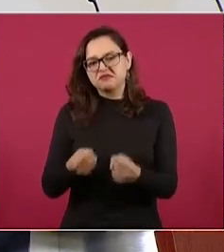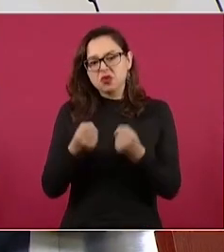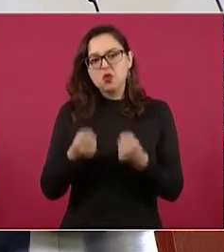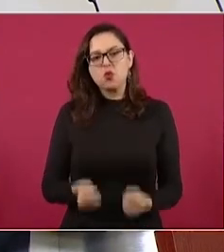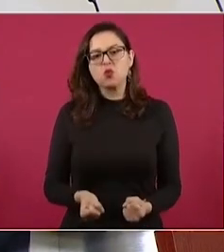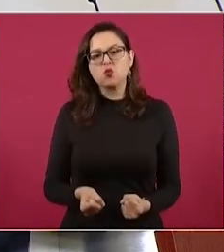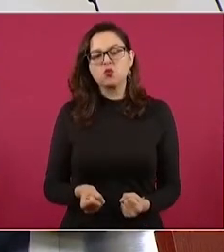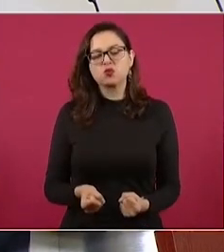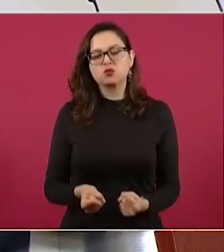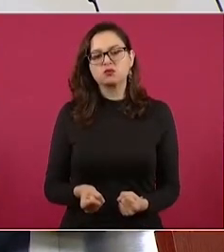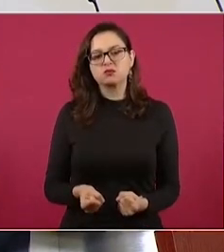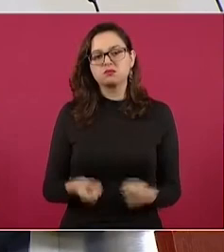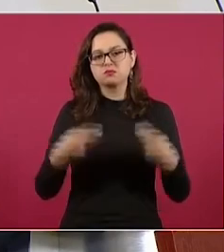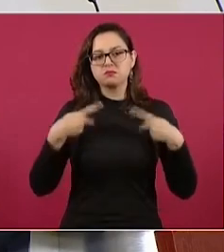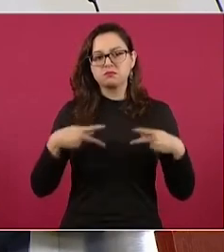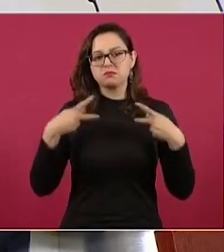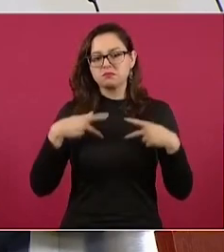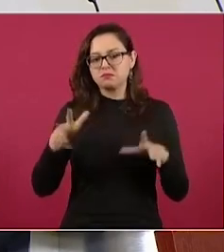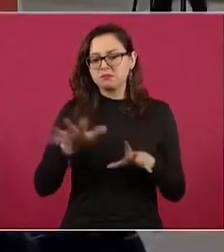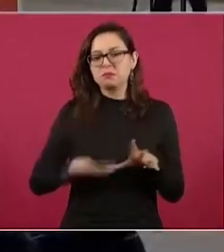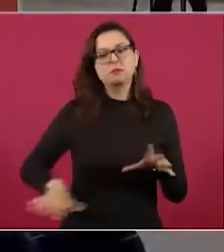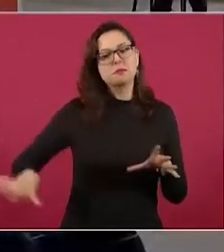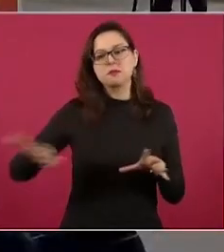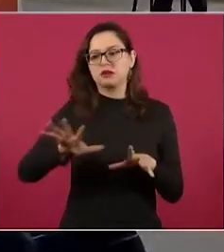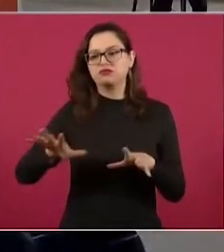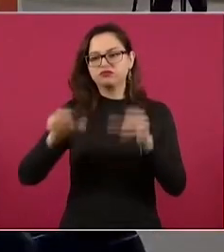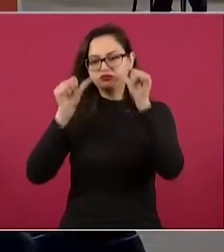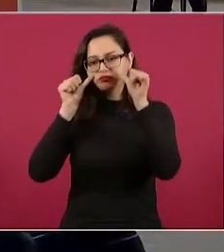y piensa en el pueblo.